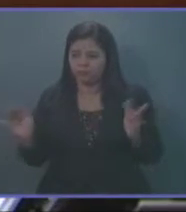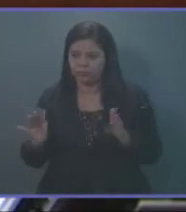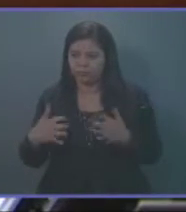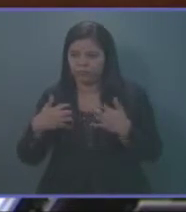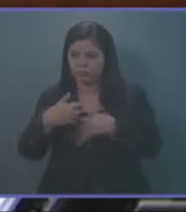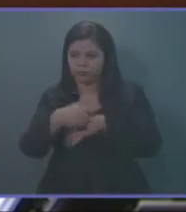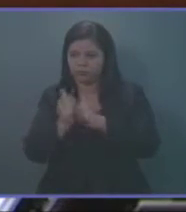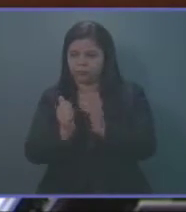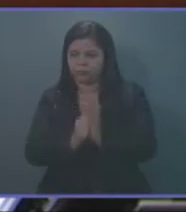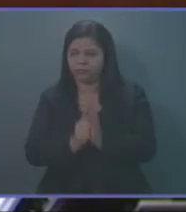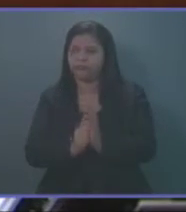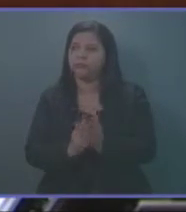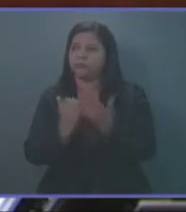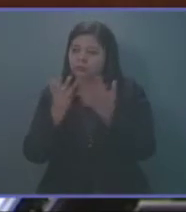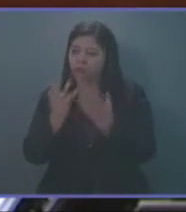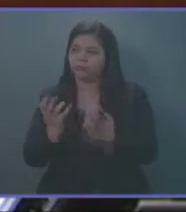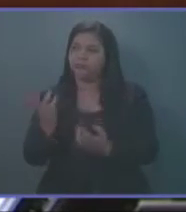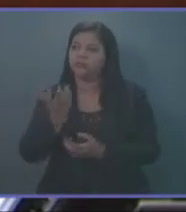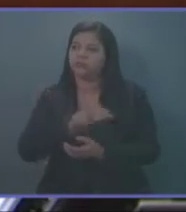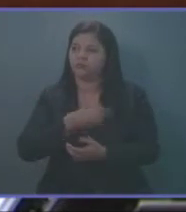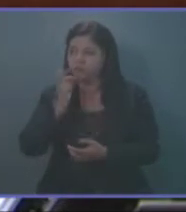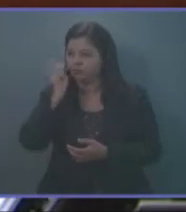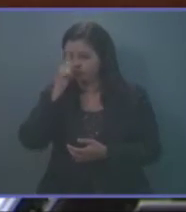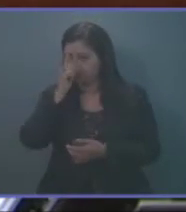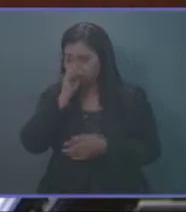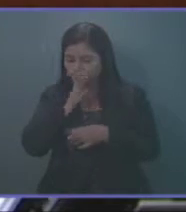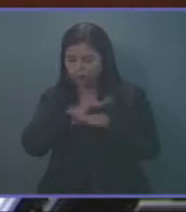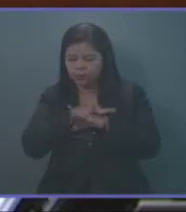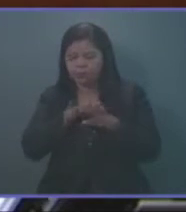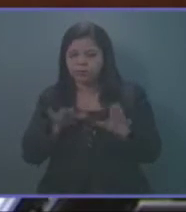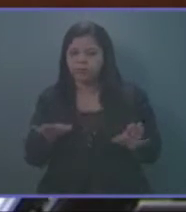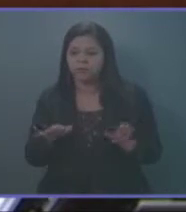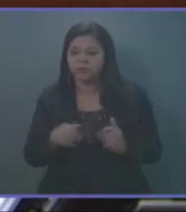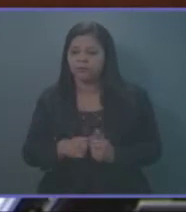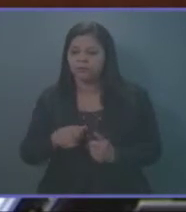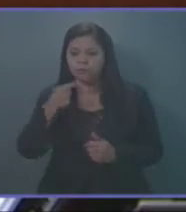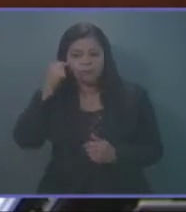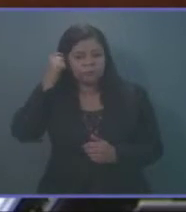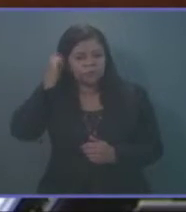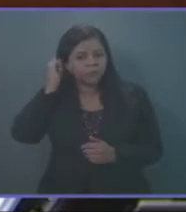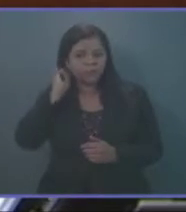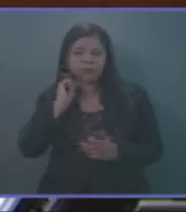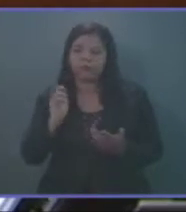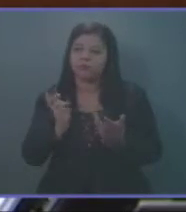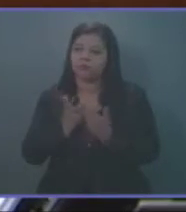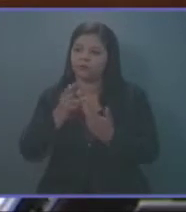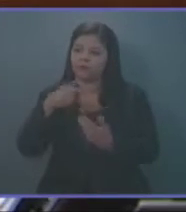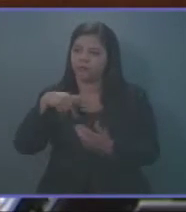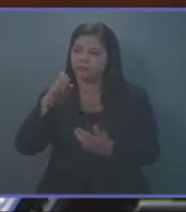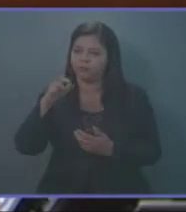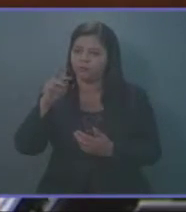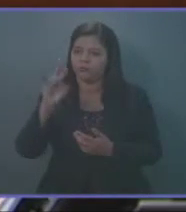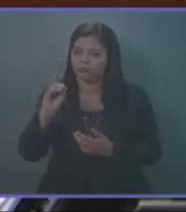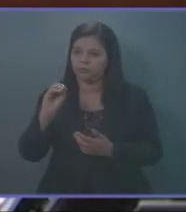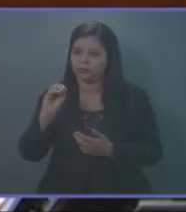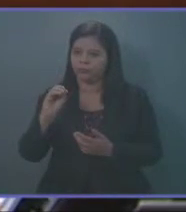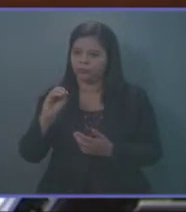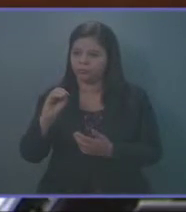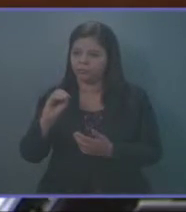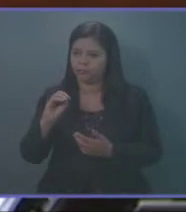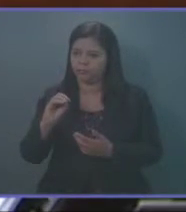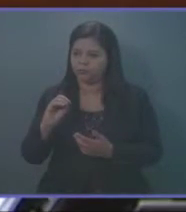presidente para incorporar en el minuto de silencio al compañero pedro enrique ordóñez